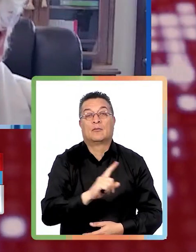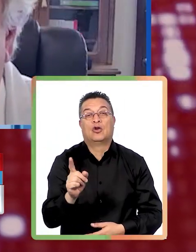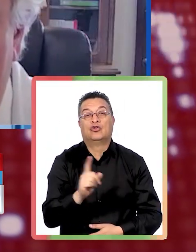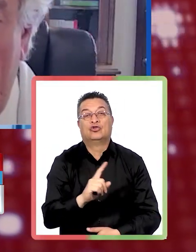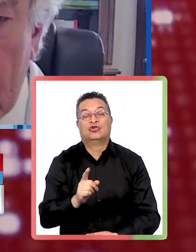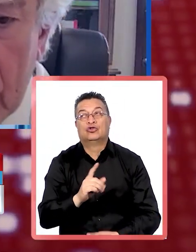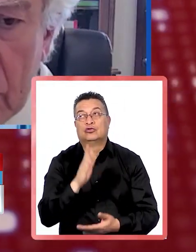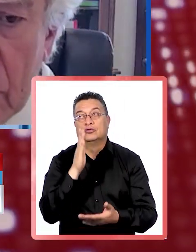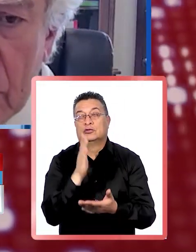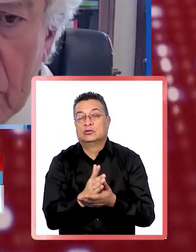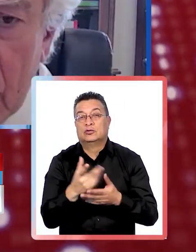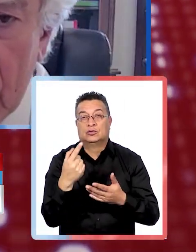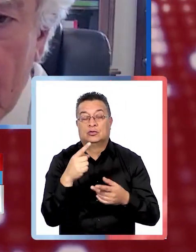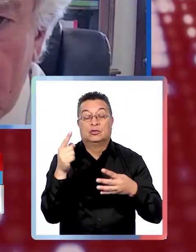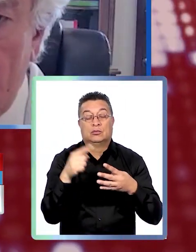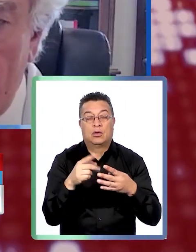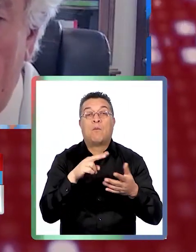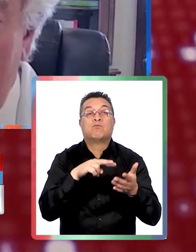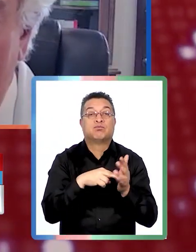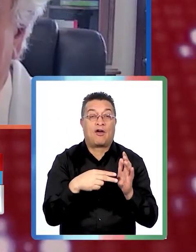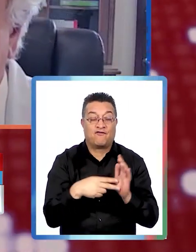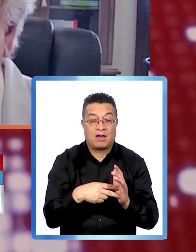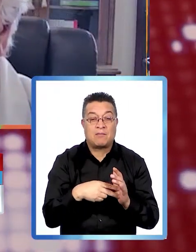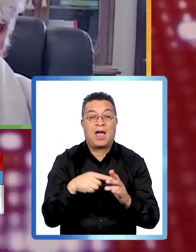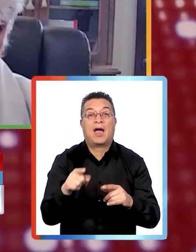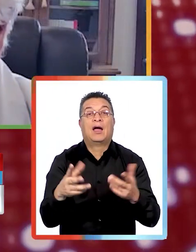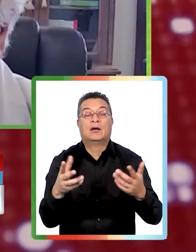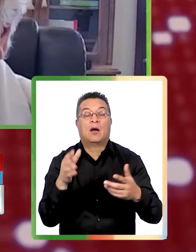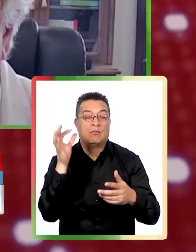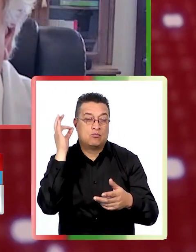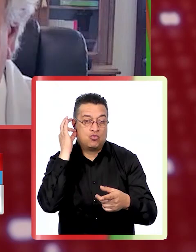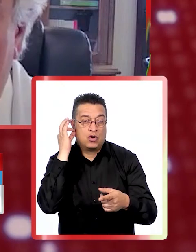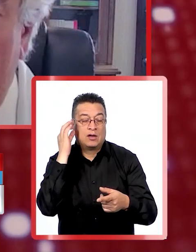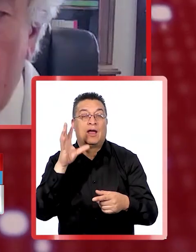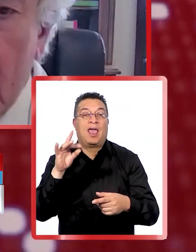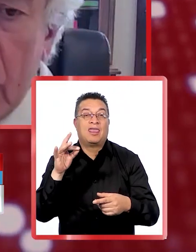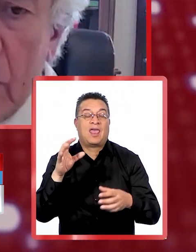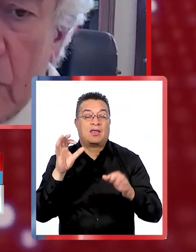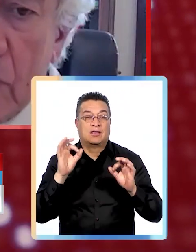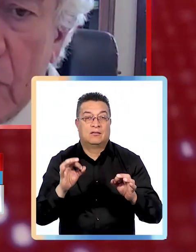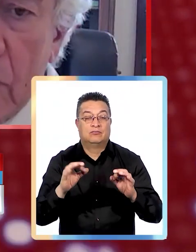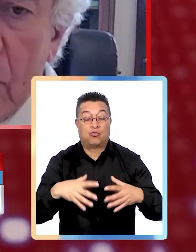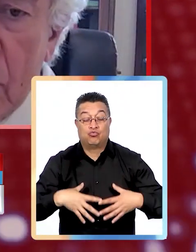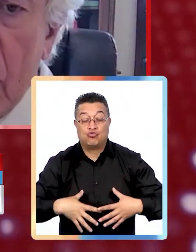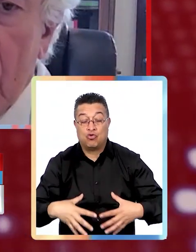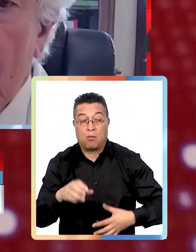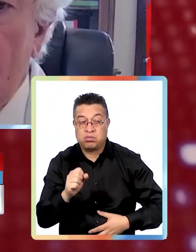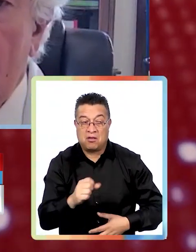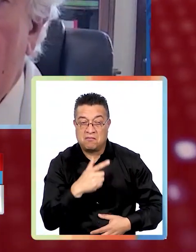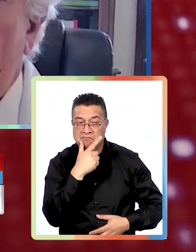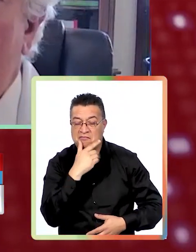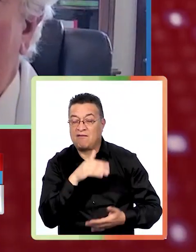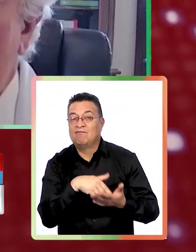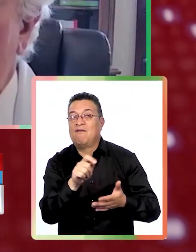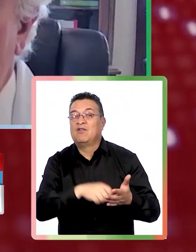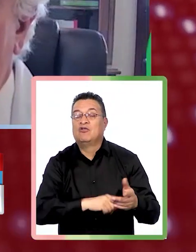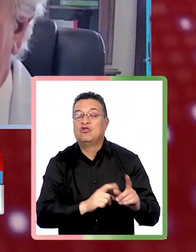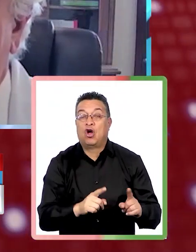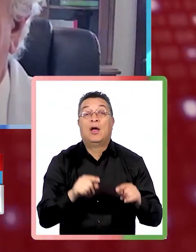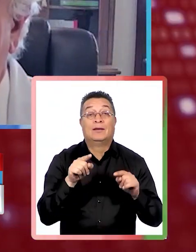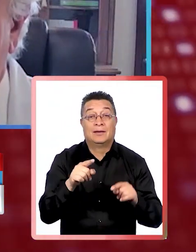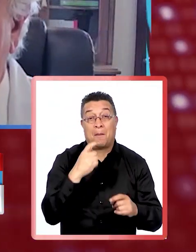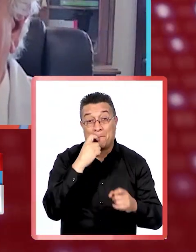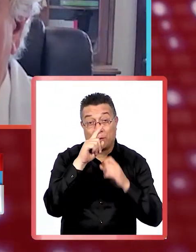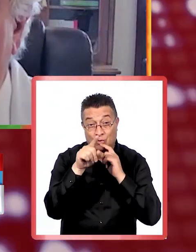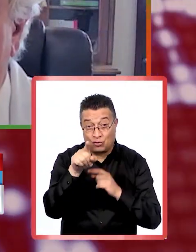sean algún tipo de problema el hecho de que sean mujeres en edad fértil, ¿cierto? Una de las preguntas que